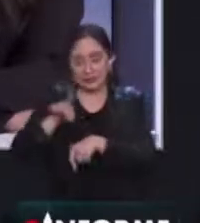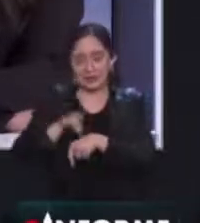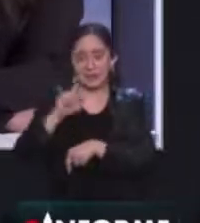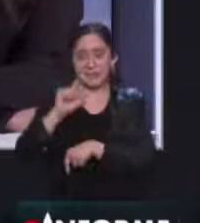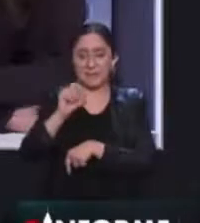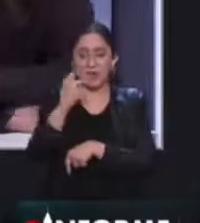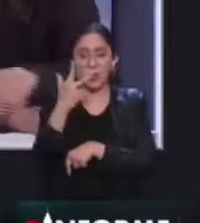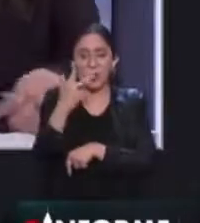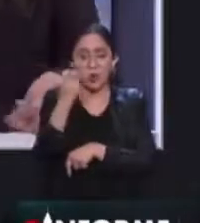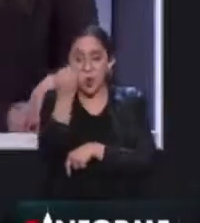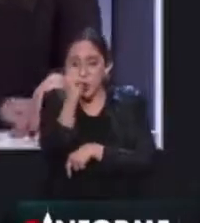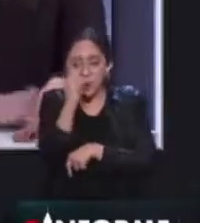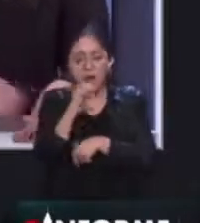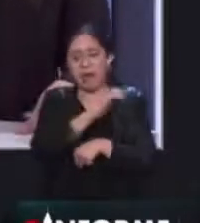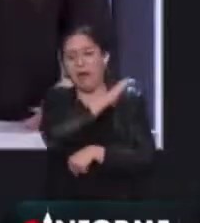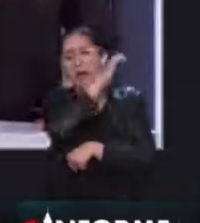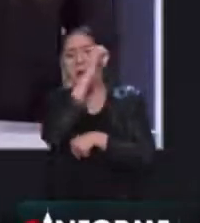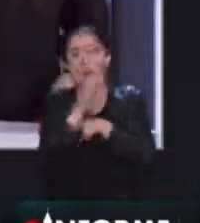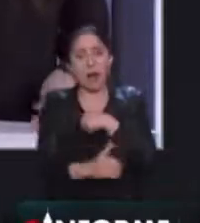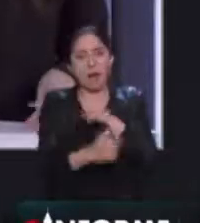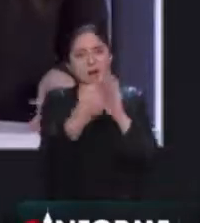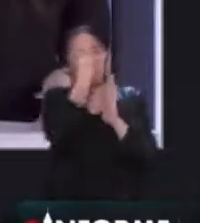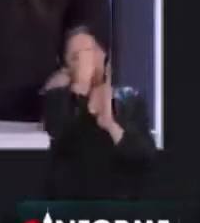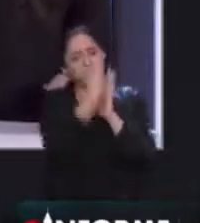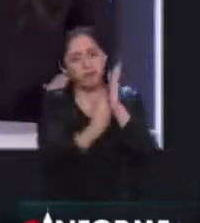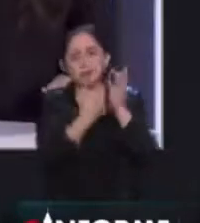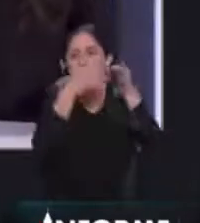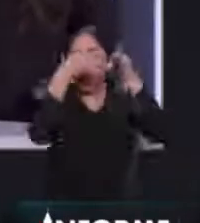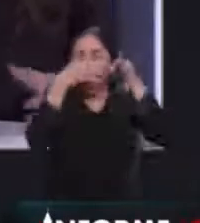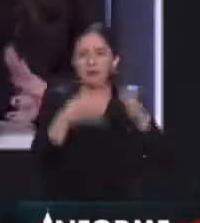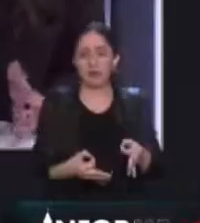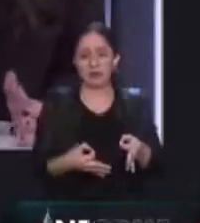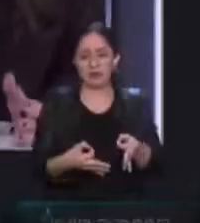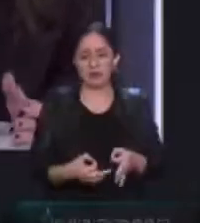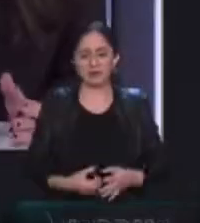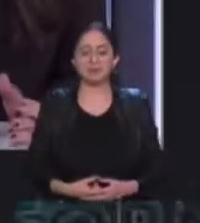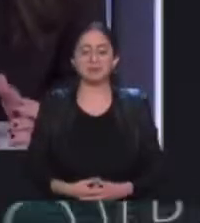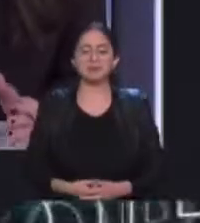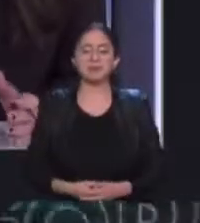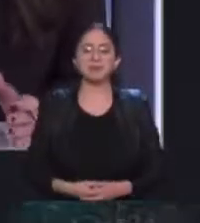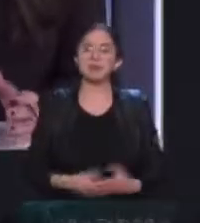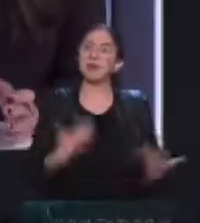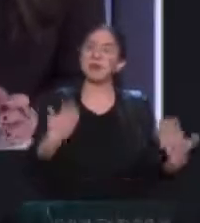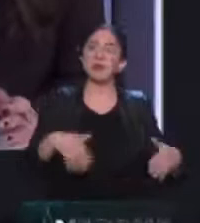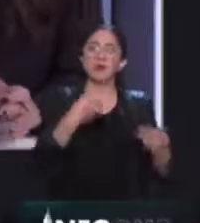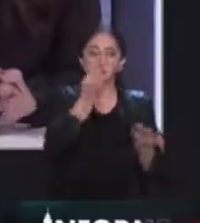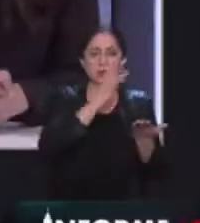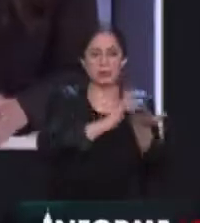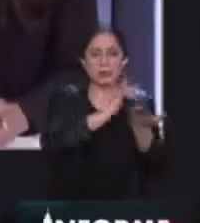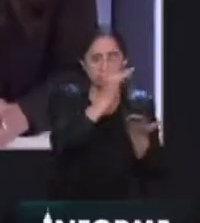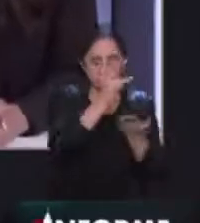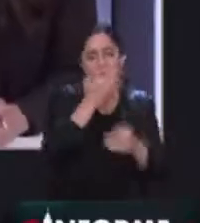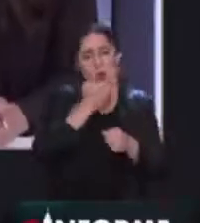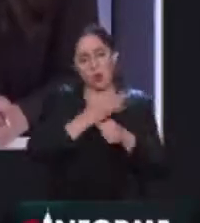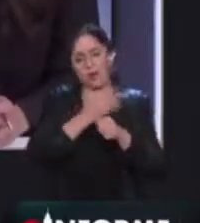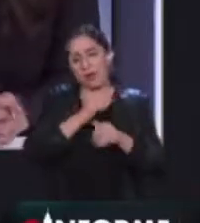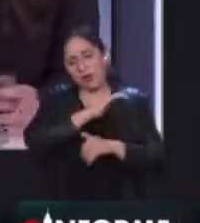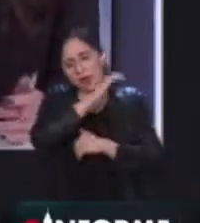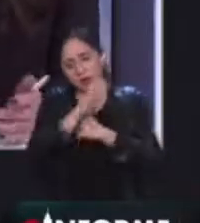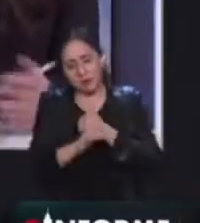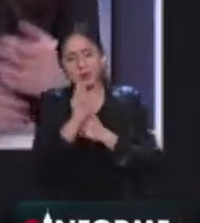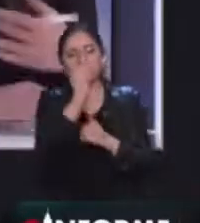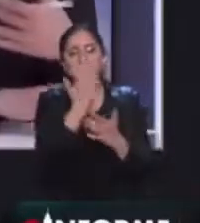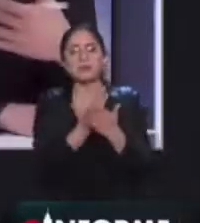las definitivas. Adelante. Bueno, pues con esto nos despediríamos, estaríamos más bien en espera de estos datos